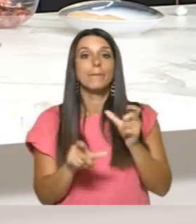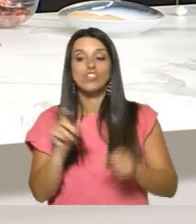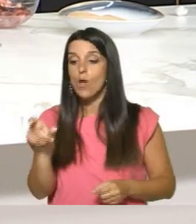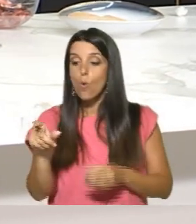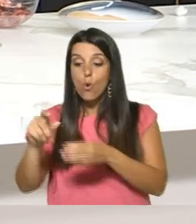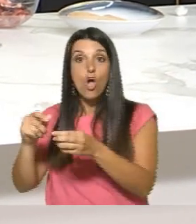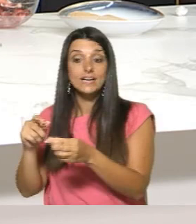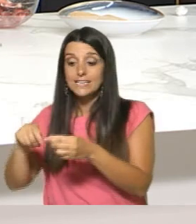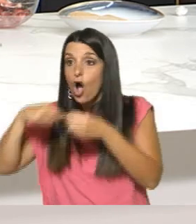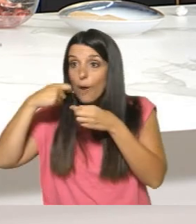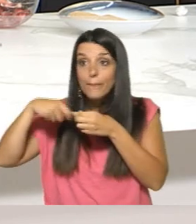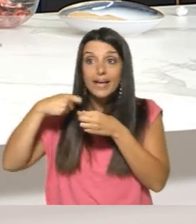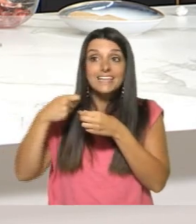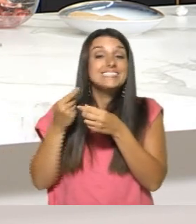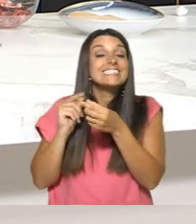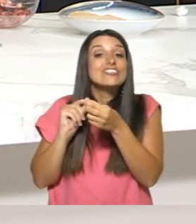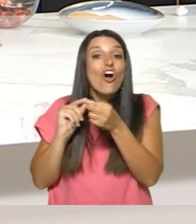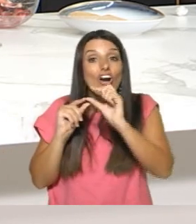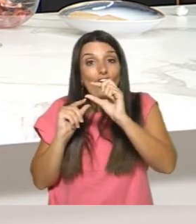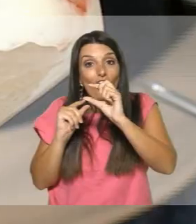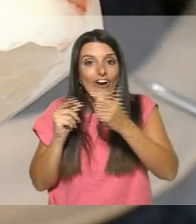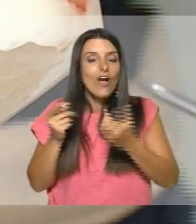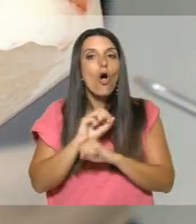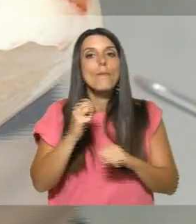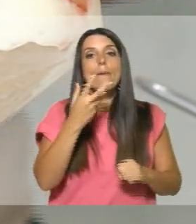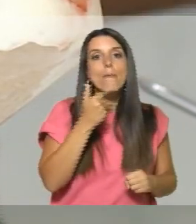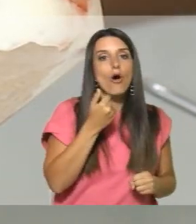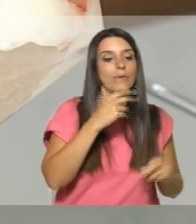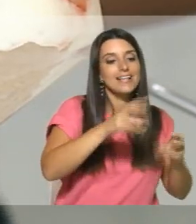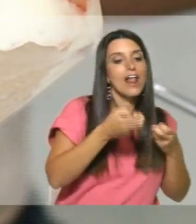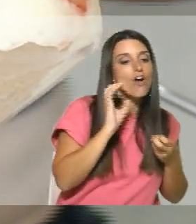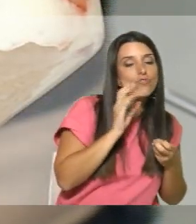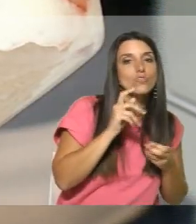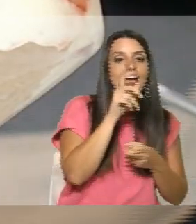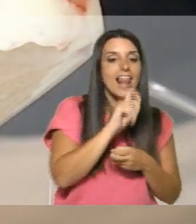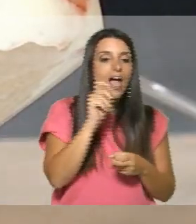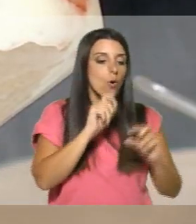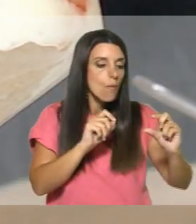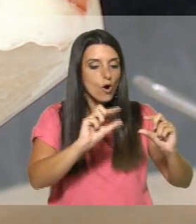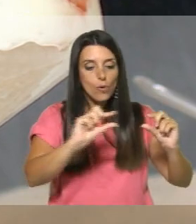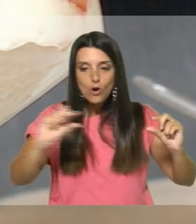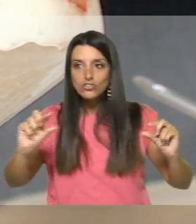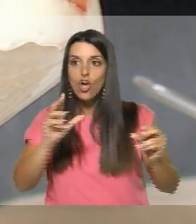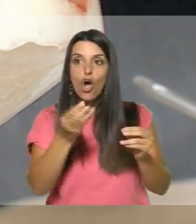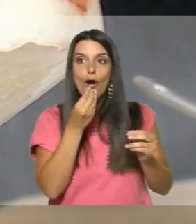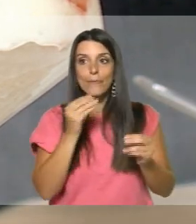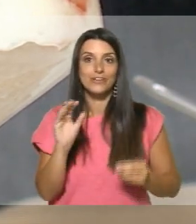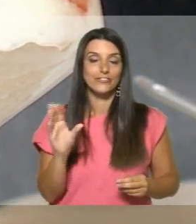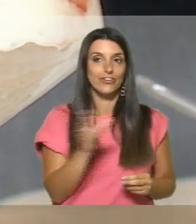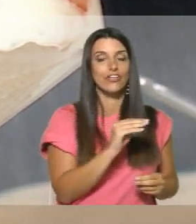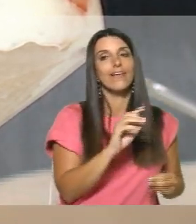agarra uno. Porque aparte te permite como probar varios postres. Si tenés, claro, ensalada de frutas, si tenés helado, te pones como un poquito de cada cosa. Y además